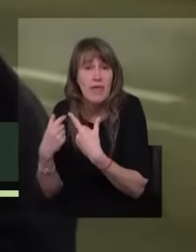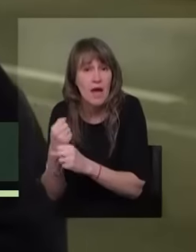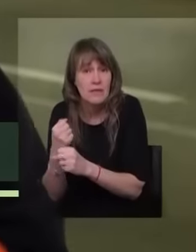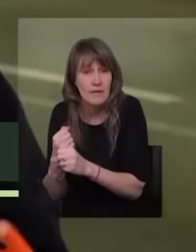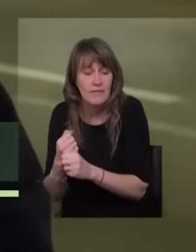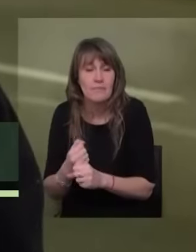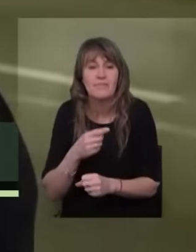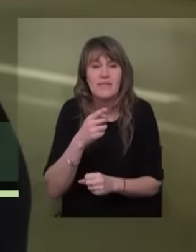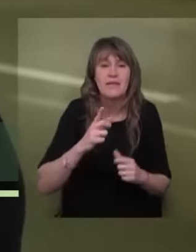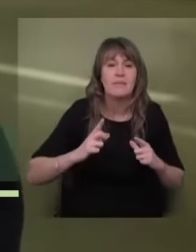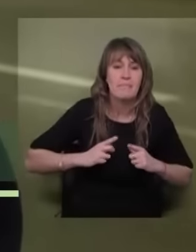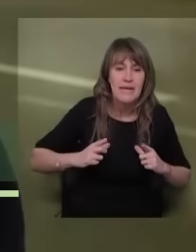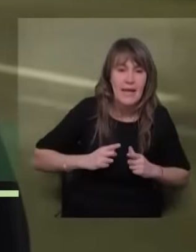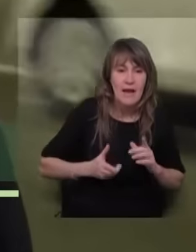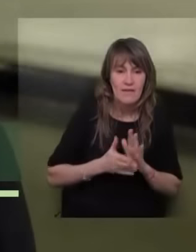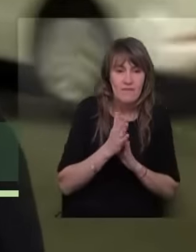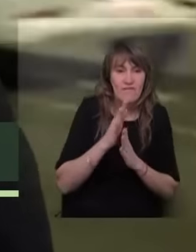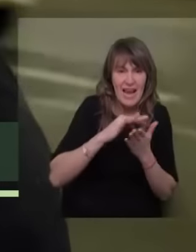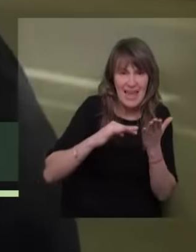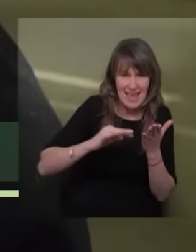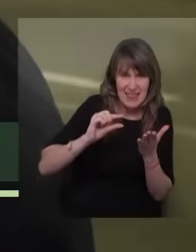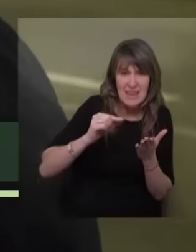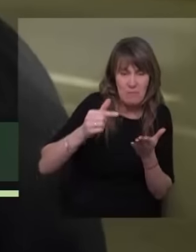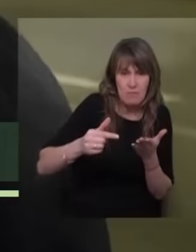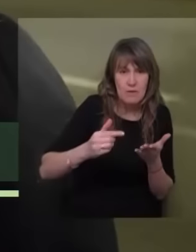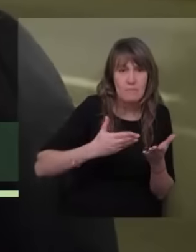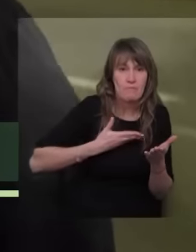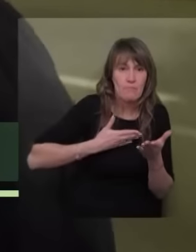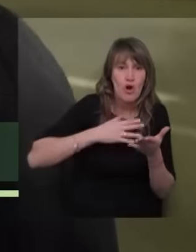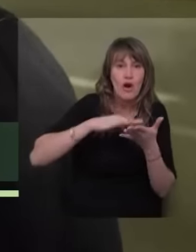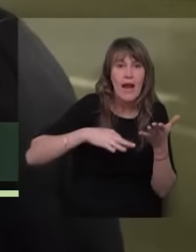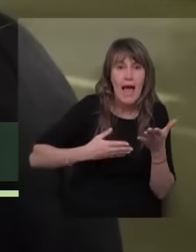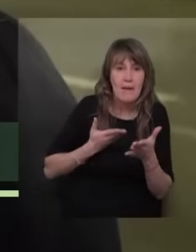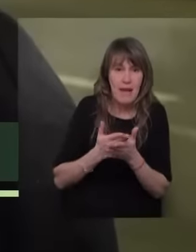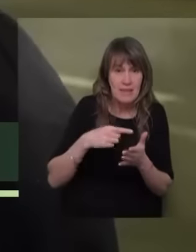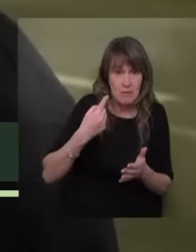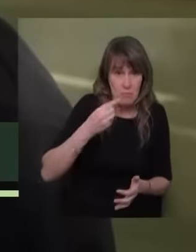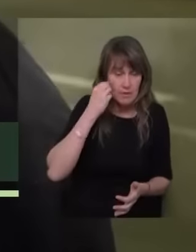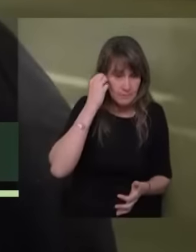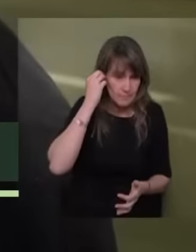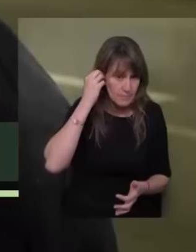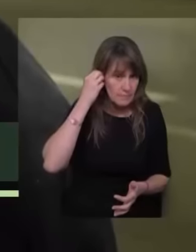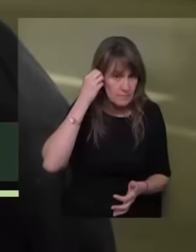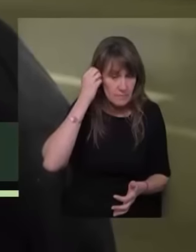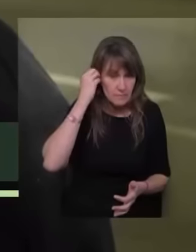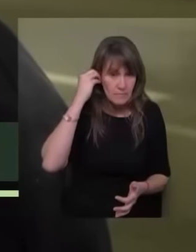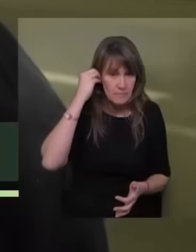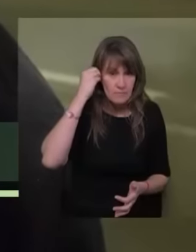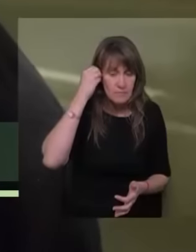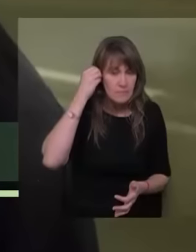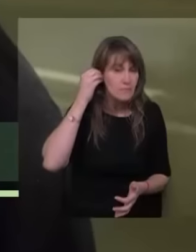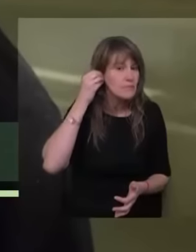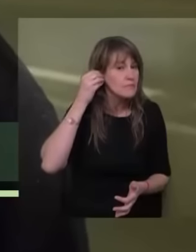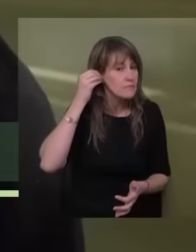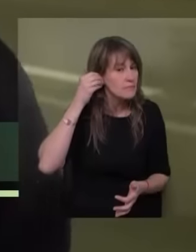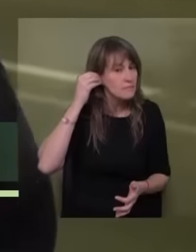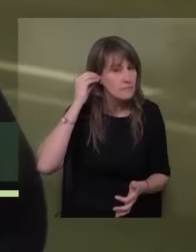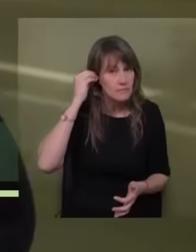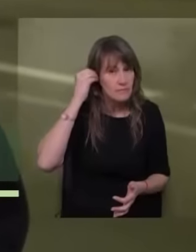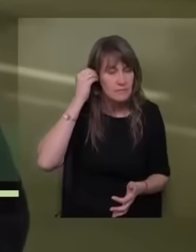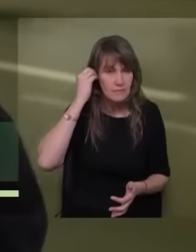este leerla en un ratito si ustedes están por acá les agradezco la grabamos entonces Gracias muchas